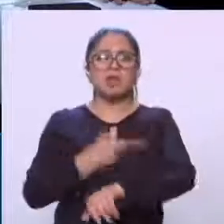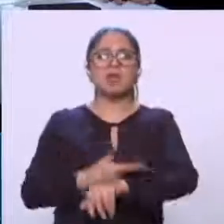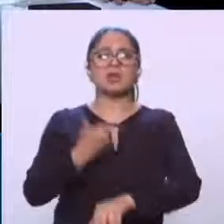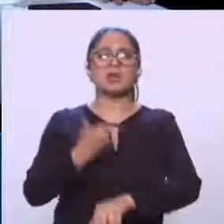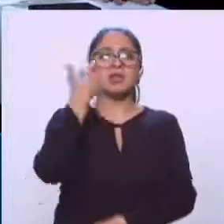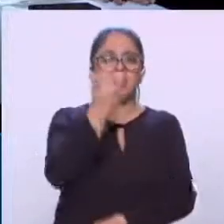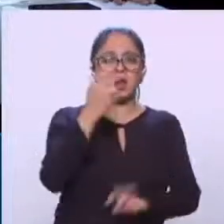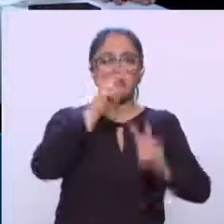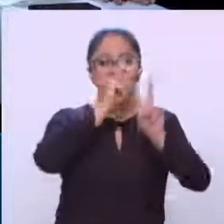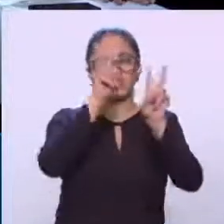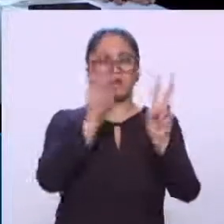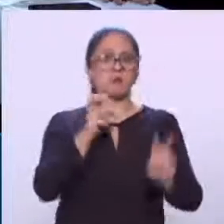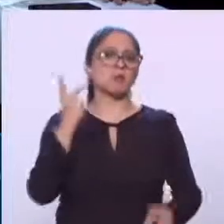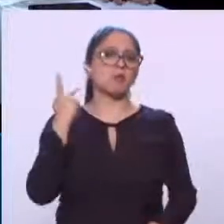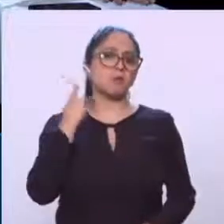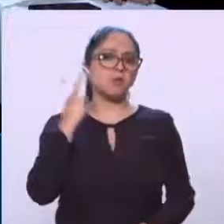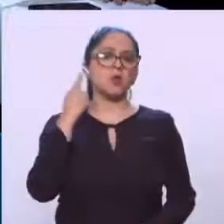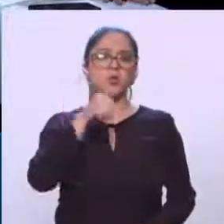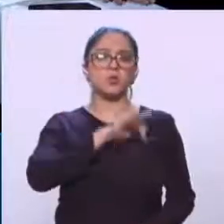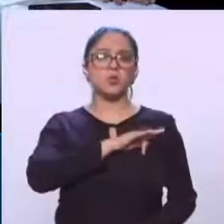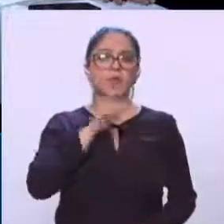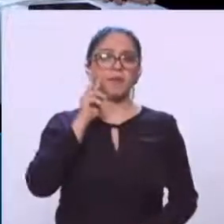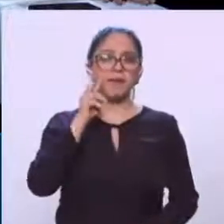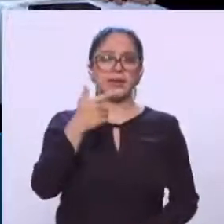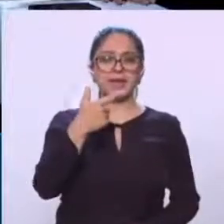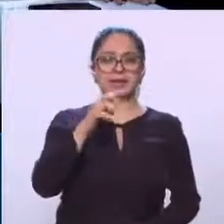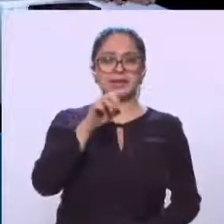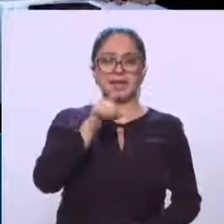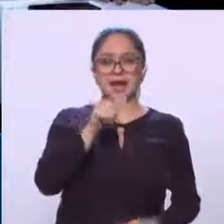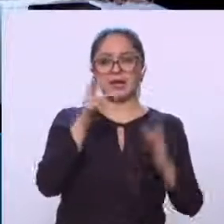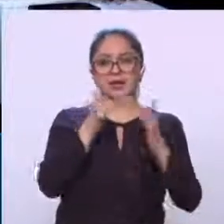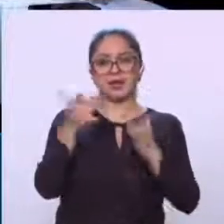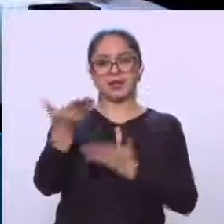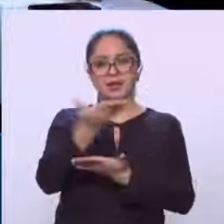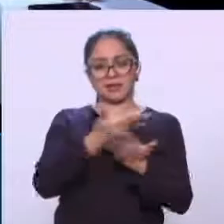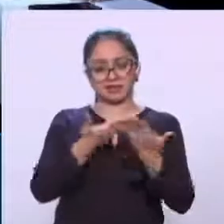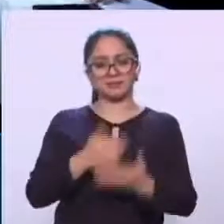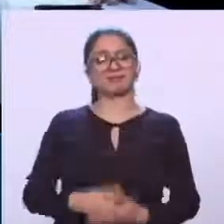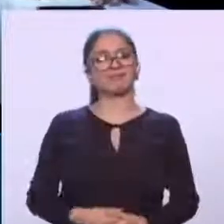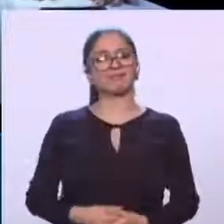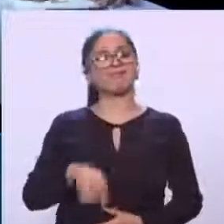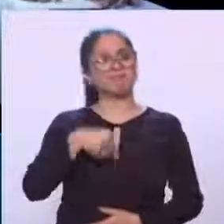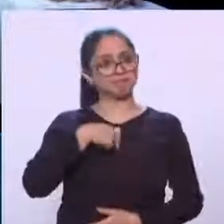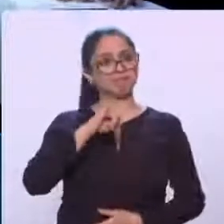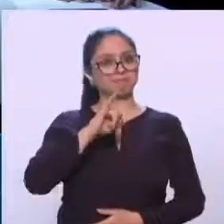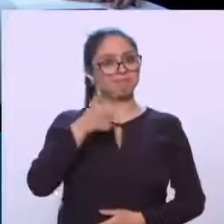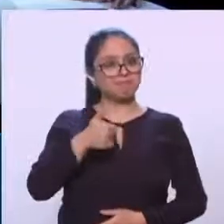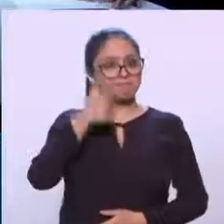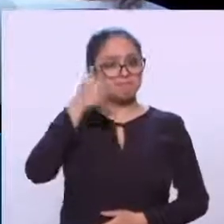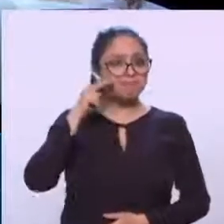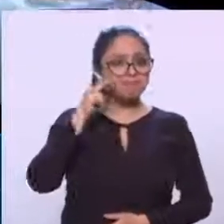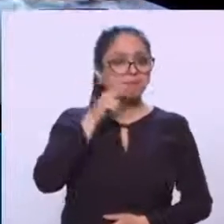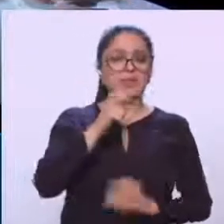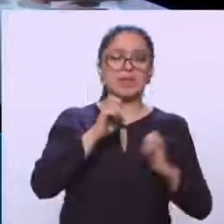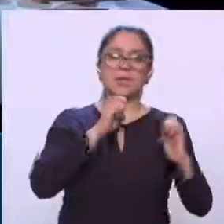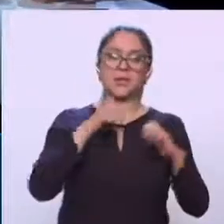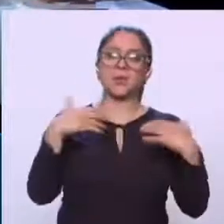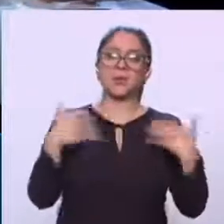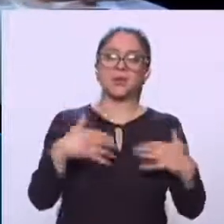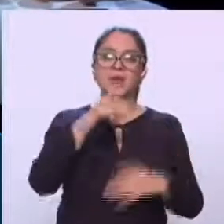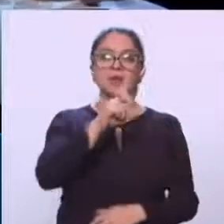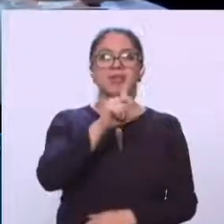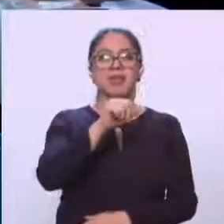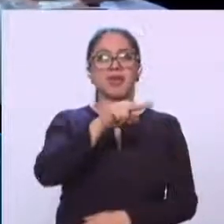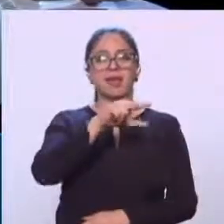voluntad política, etcétera. Entonces síganla también a Gisela en redes. La vamos a seguir y muy recomendada esta entrevista. Dana Corres,